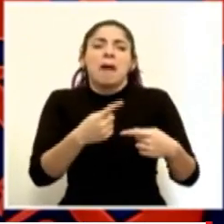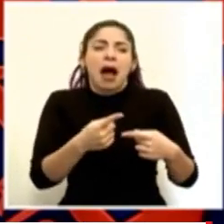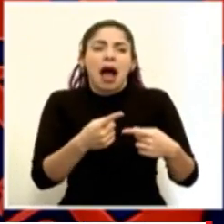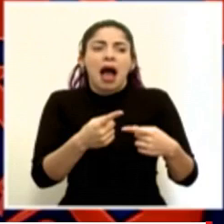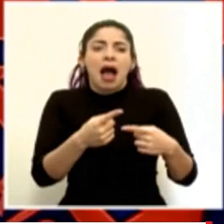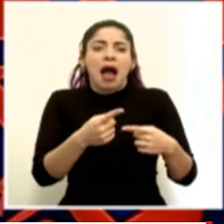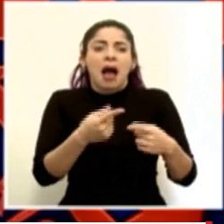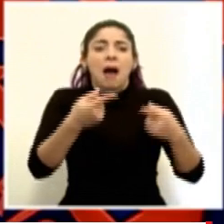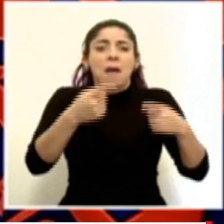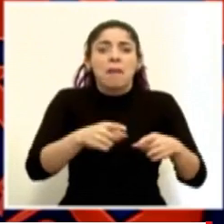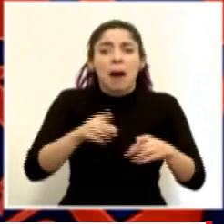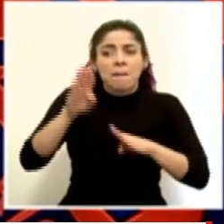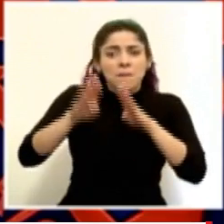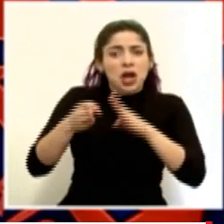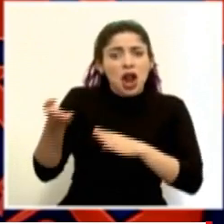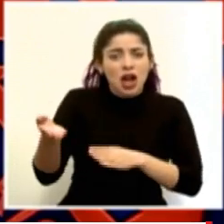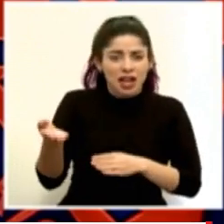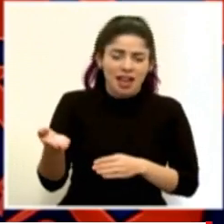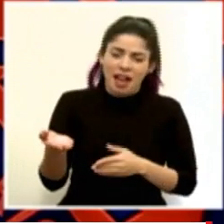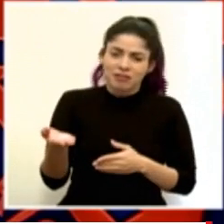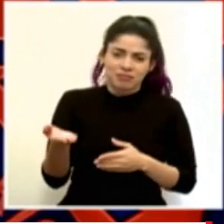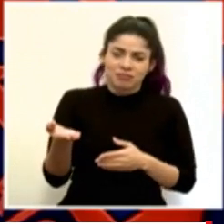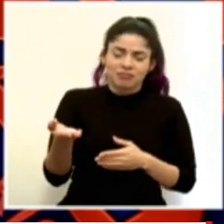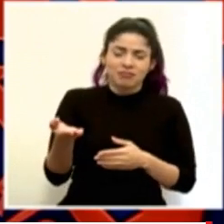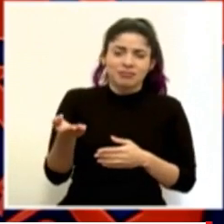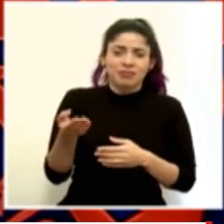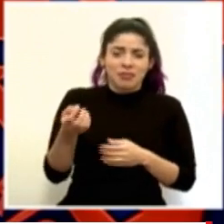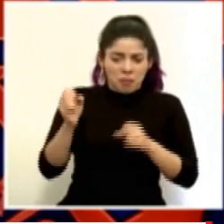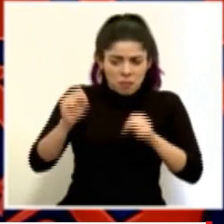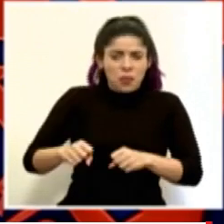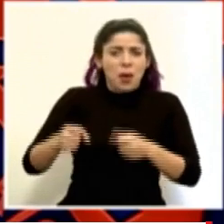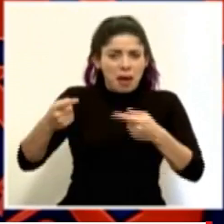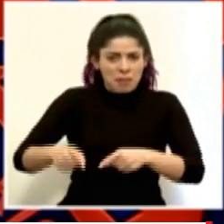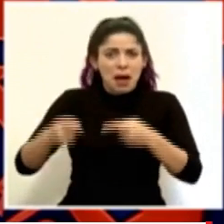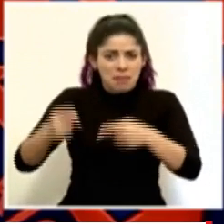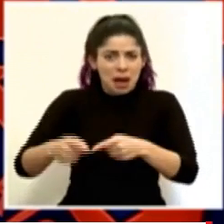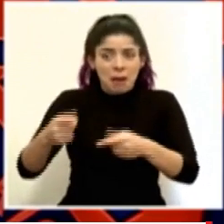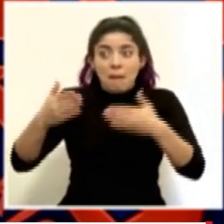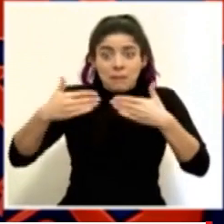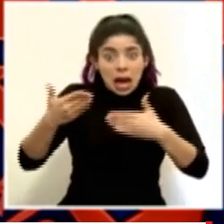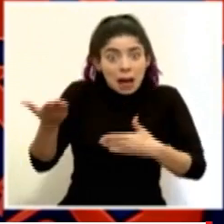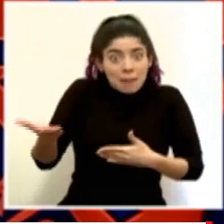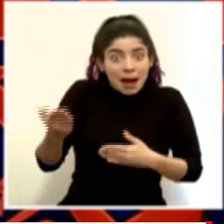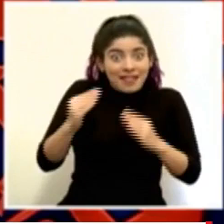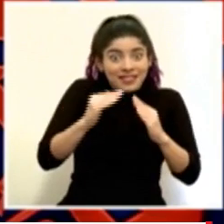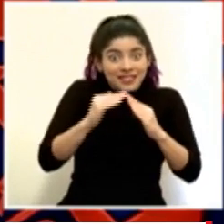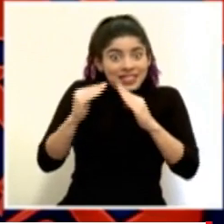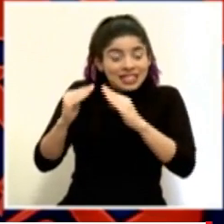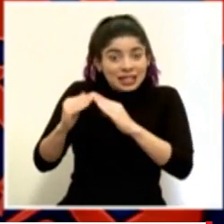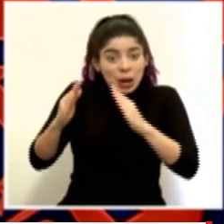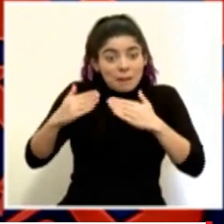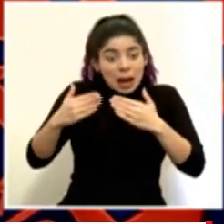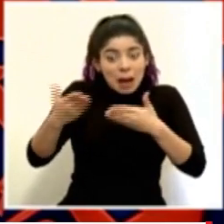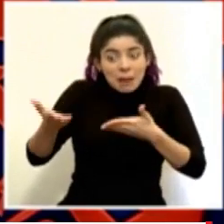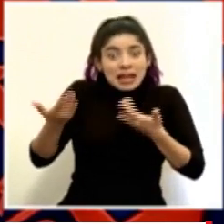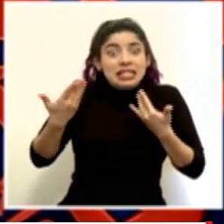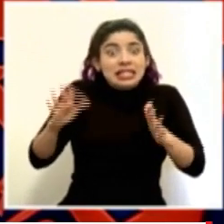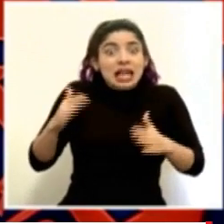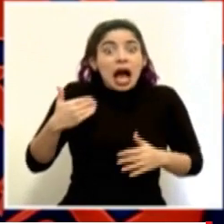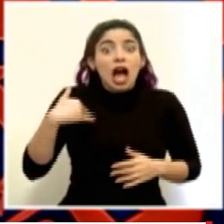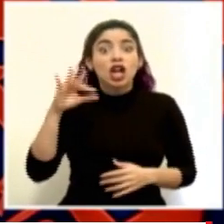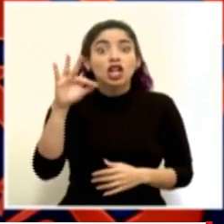a las leyes de la biología y lo que podría pasar. En Panamá, nuestro país vecino, ya